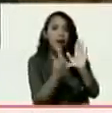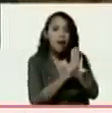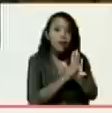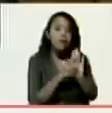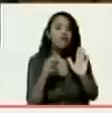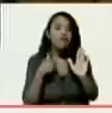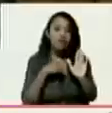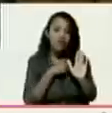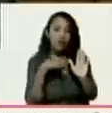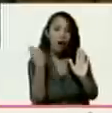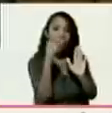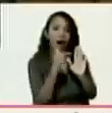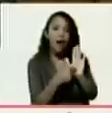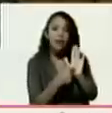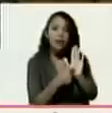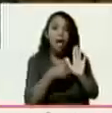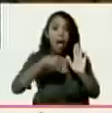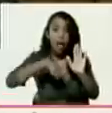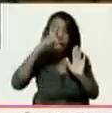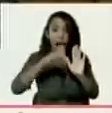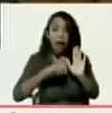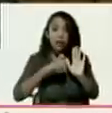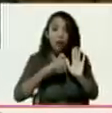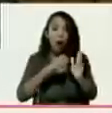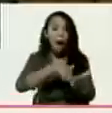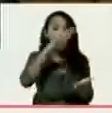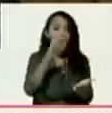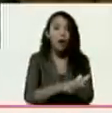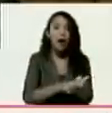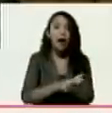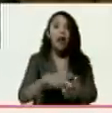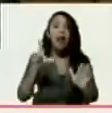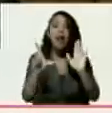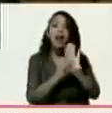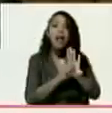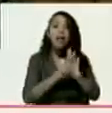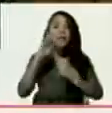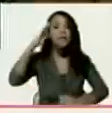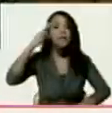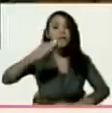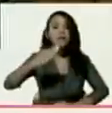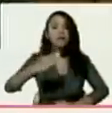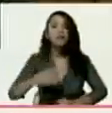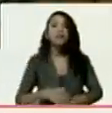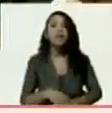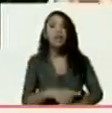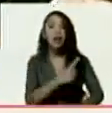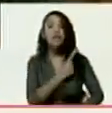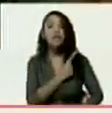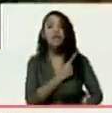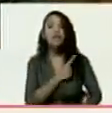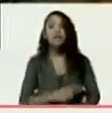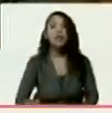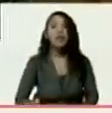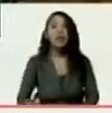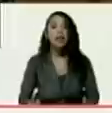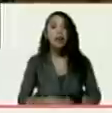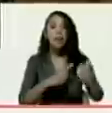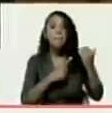nosotros lo tenemos, este año vamos a aprobar la ley de la Fuerza Armada inmediatamente, pues, la ley de la Fuerza Armada, la ley